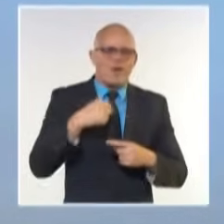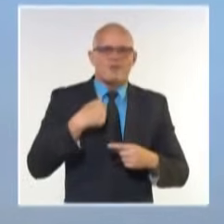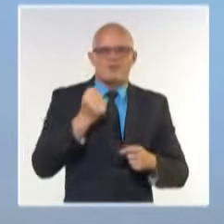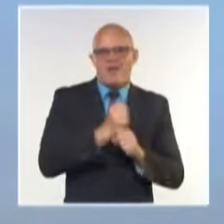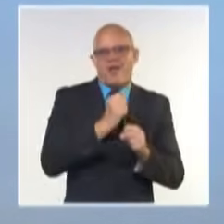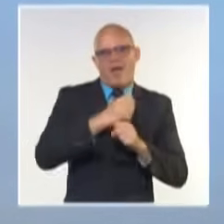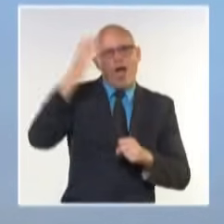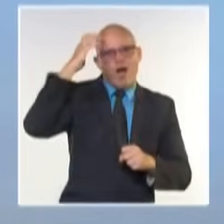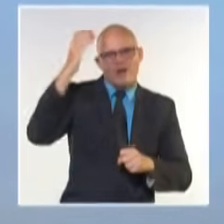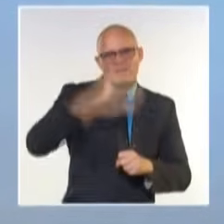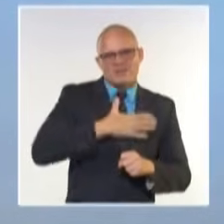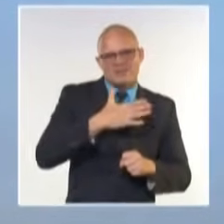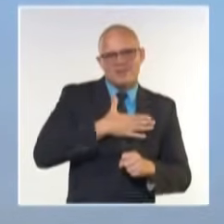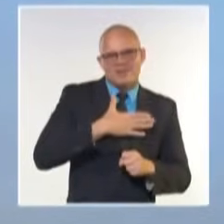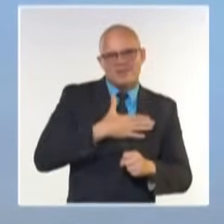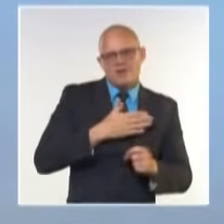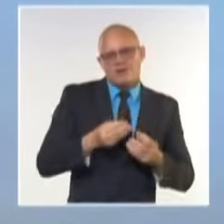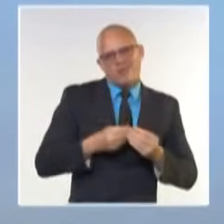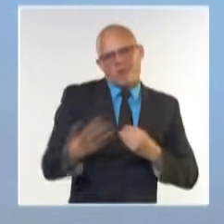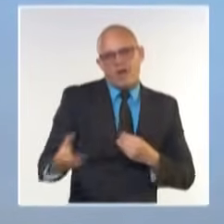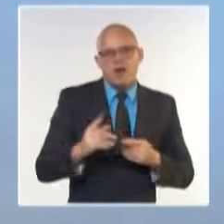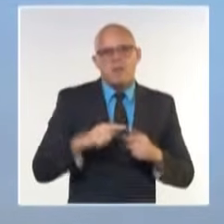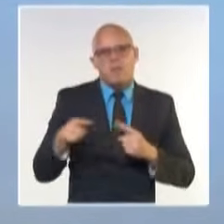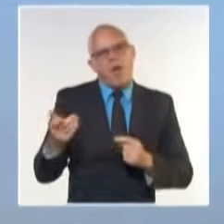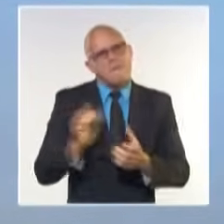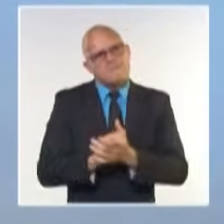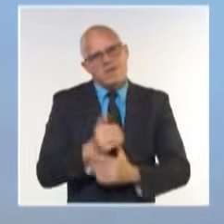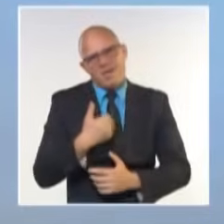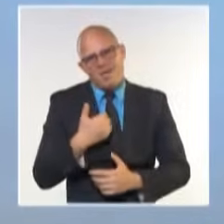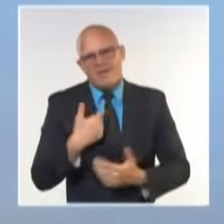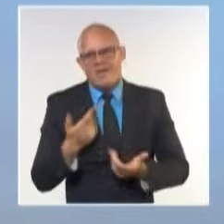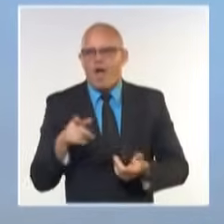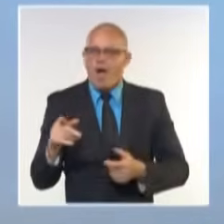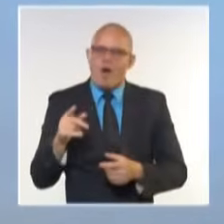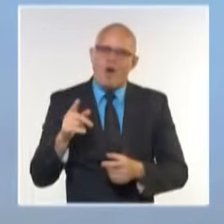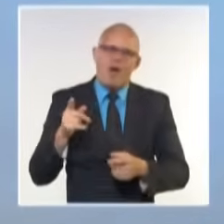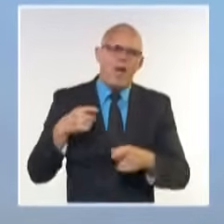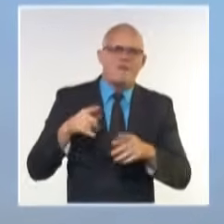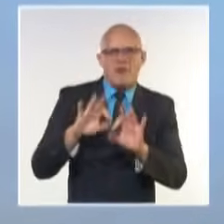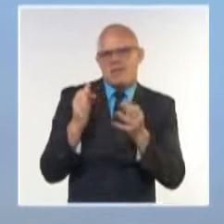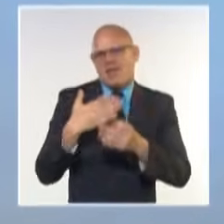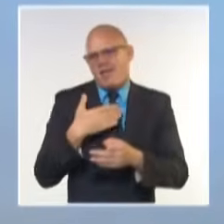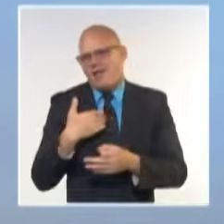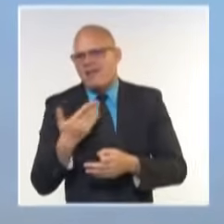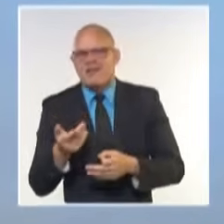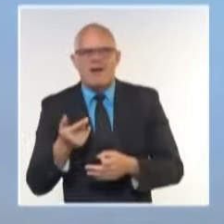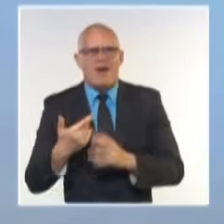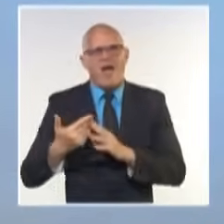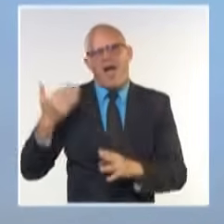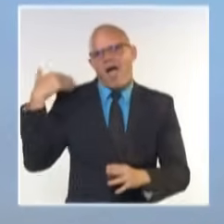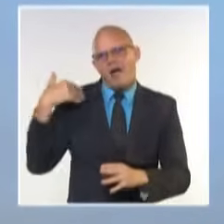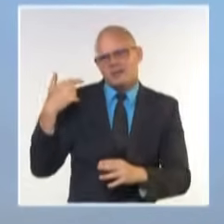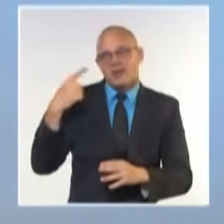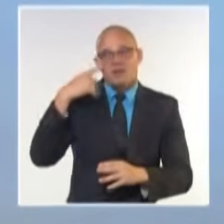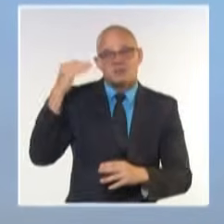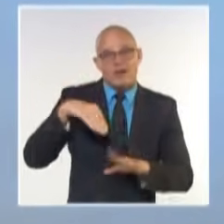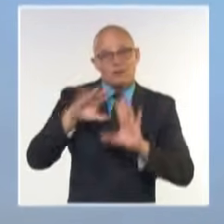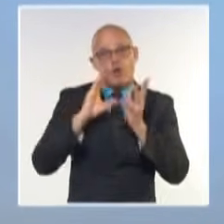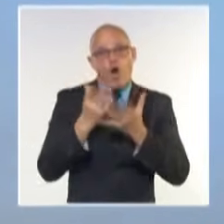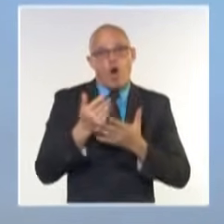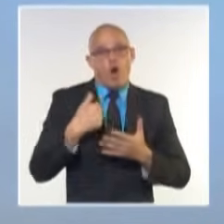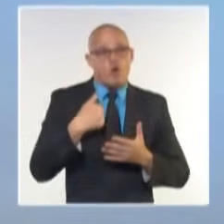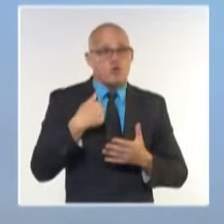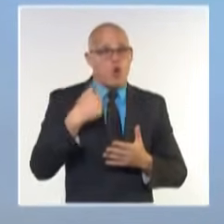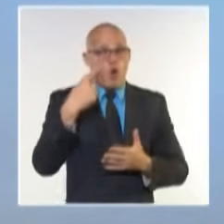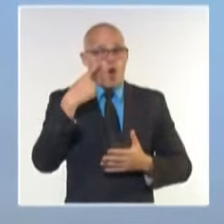hacer contratos porque este es mi primo, o porque este es mi amigo, o porque este trabajó aquí y tiene mucha información y usted está o